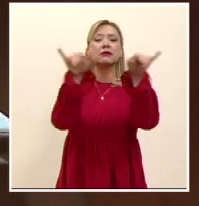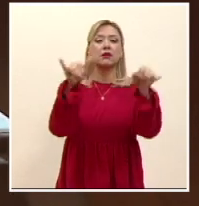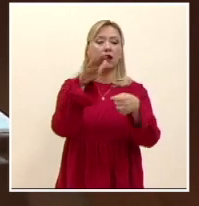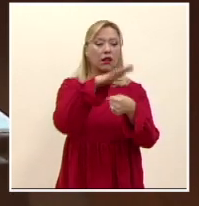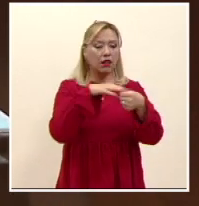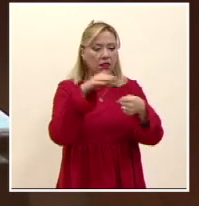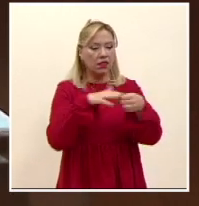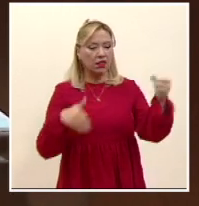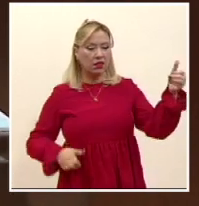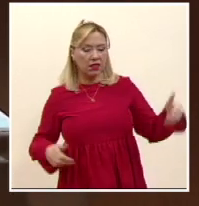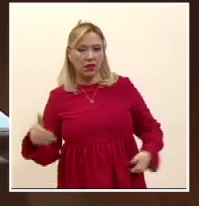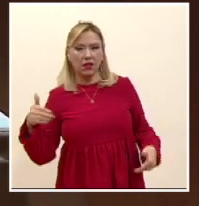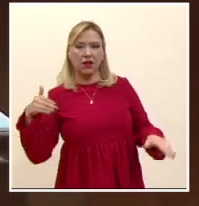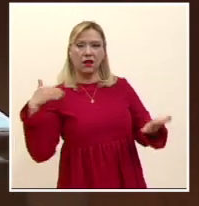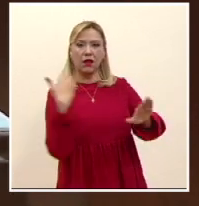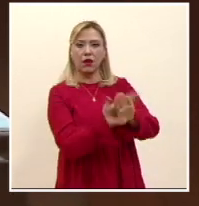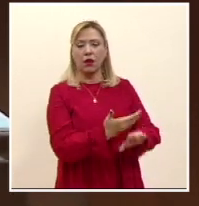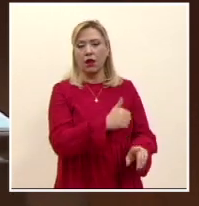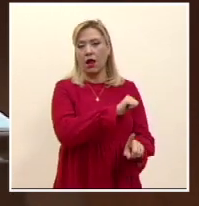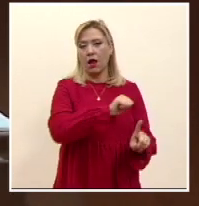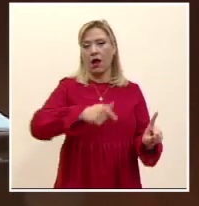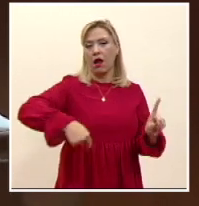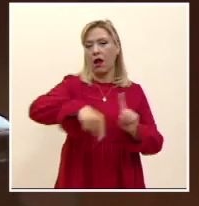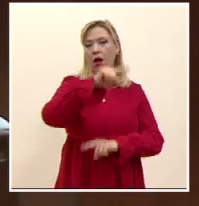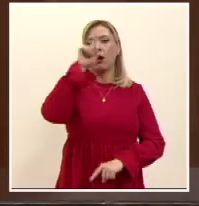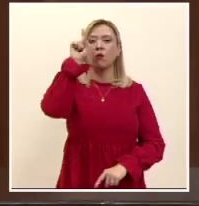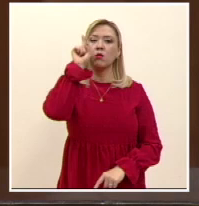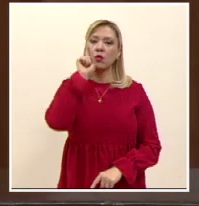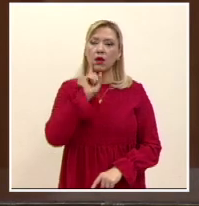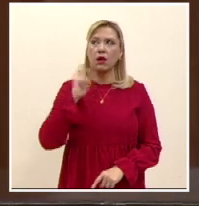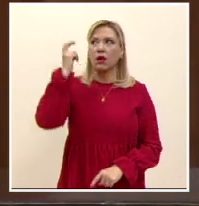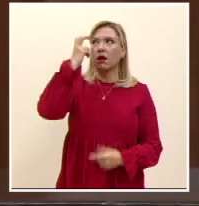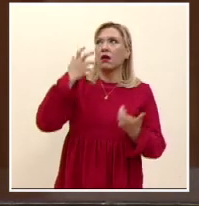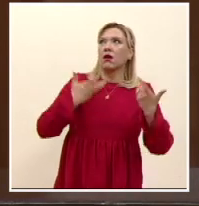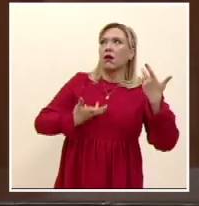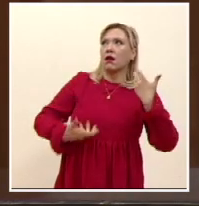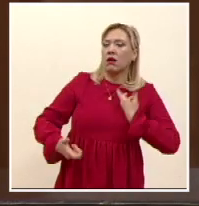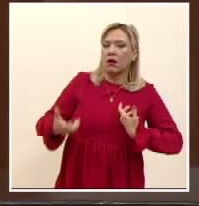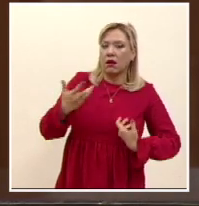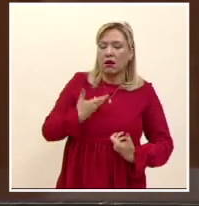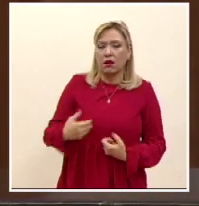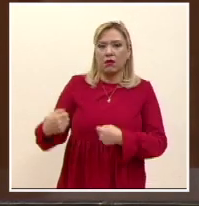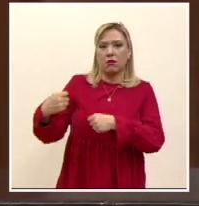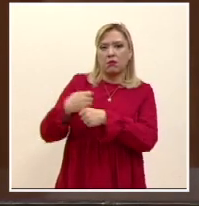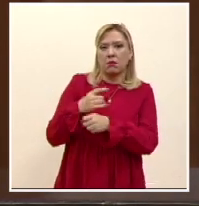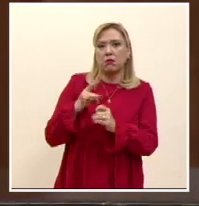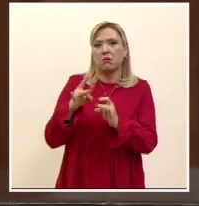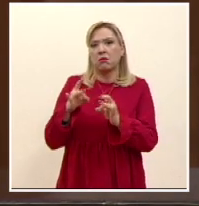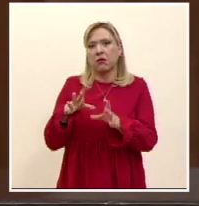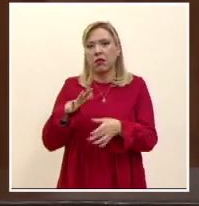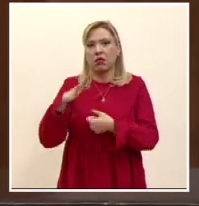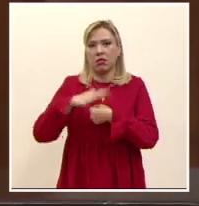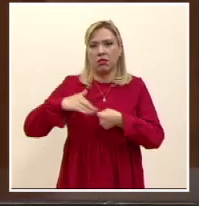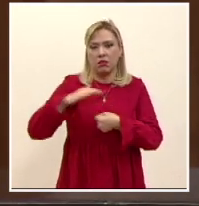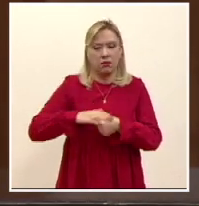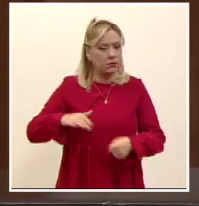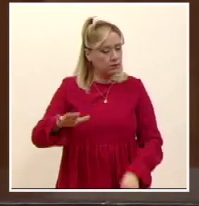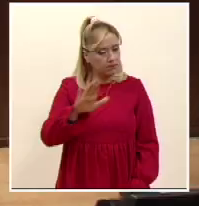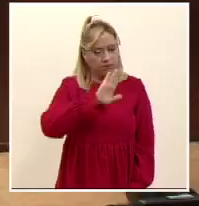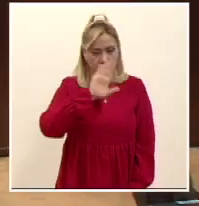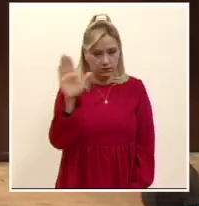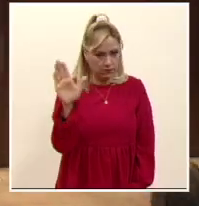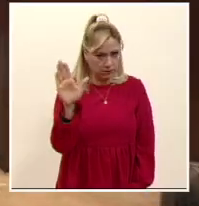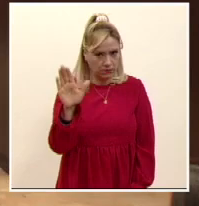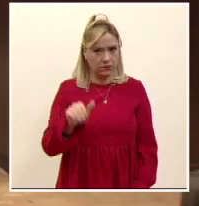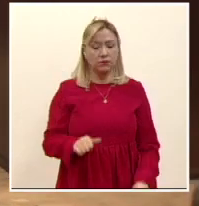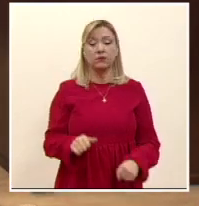o violencia que lesione la integridad física o psicológica de las mujeres y de todo el personal que labora en esa institución.